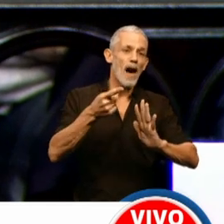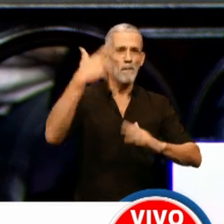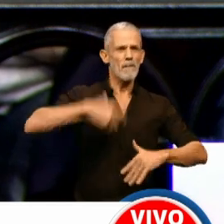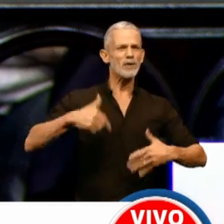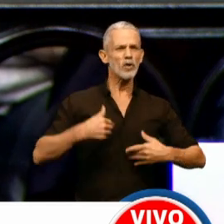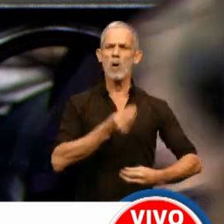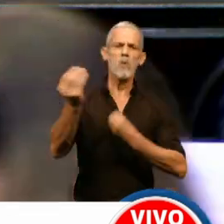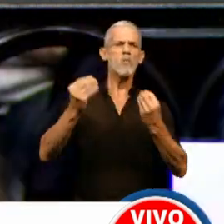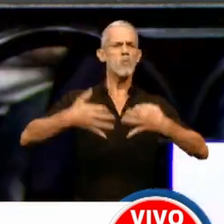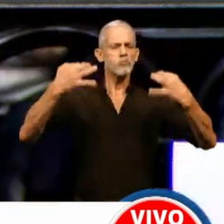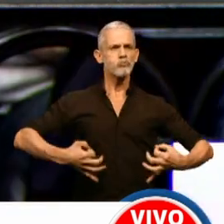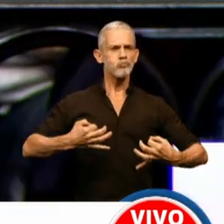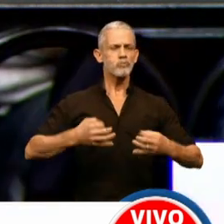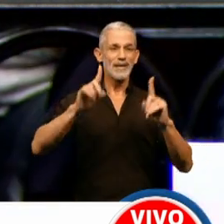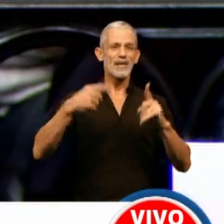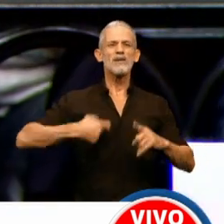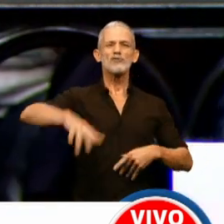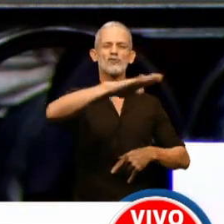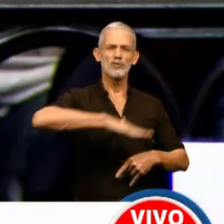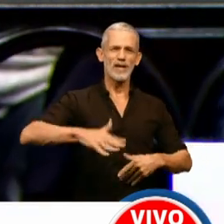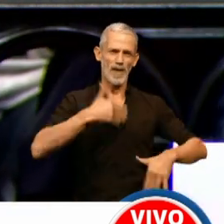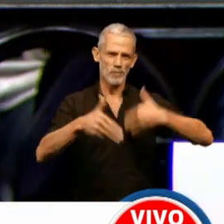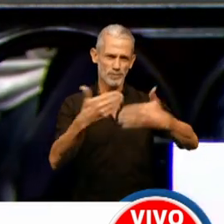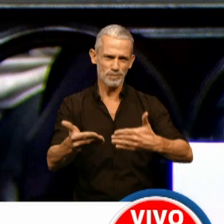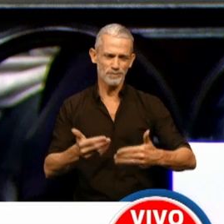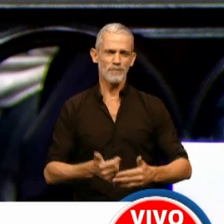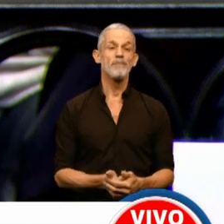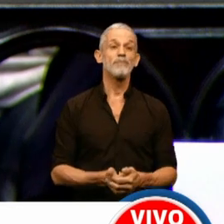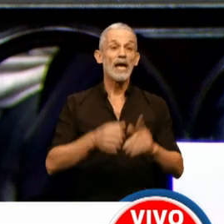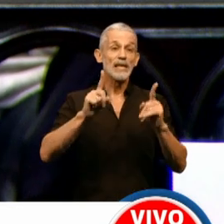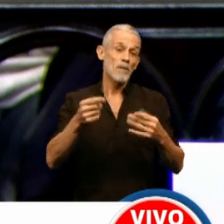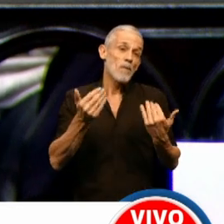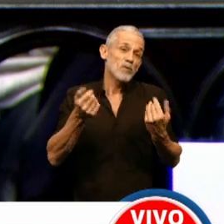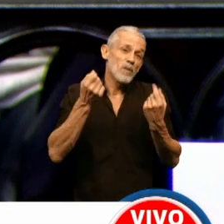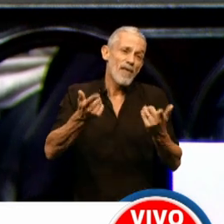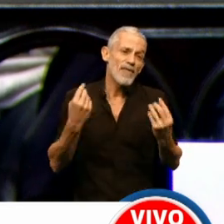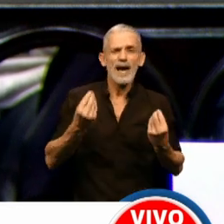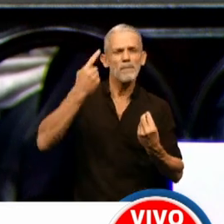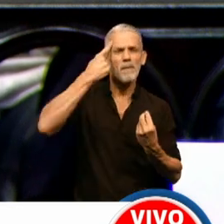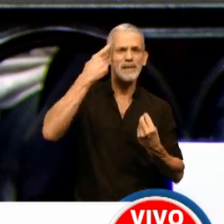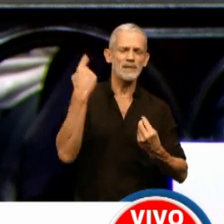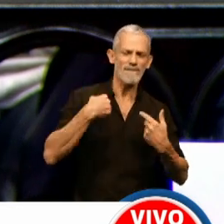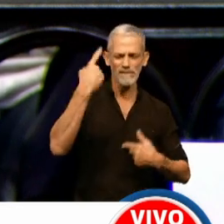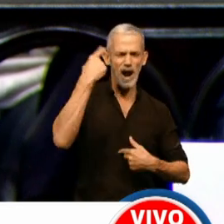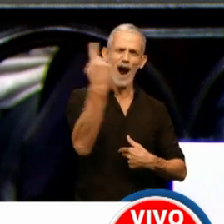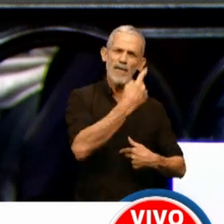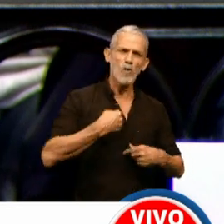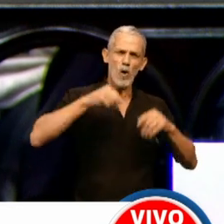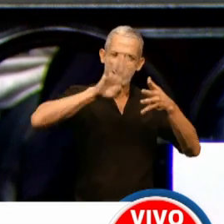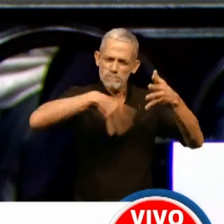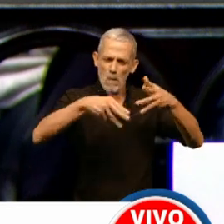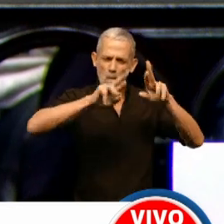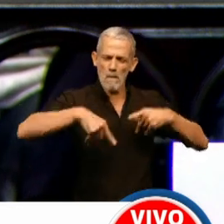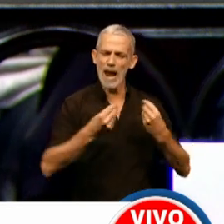personal sino de realización social y también esta posibilidad de pensarnos y planificar como